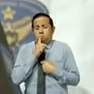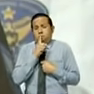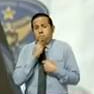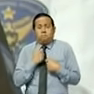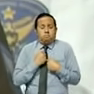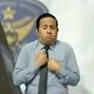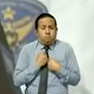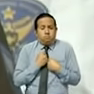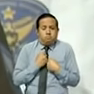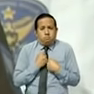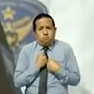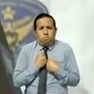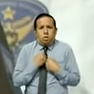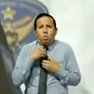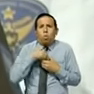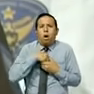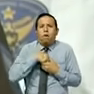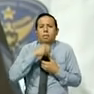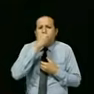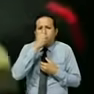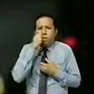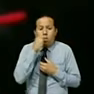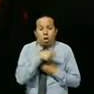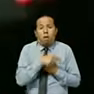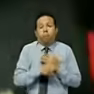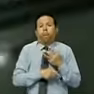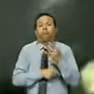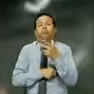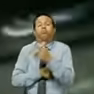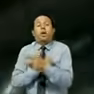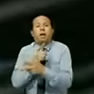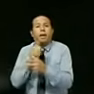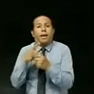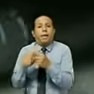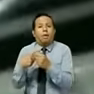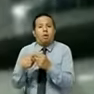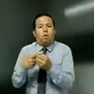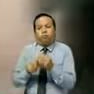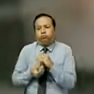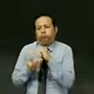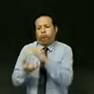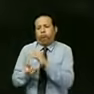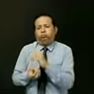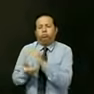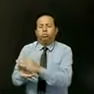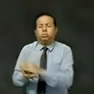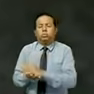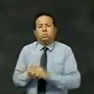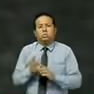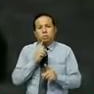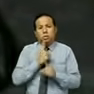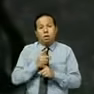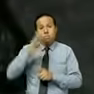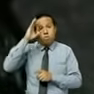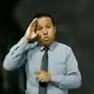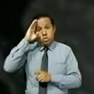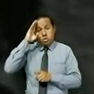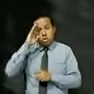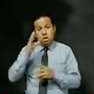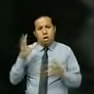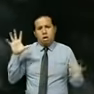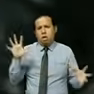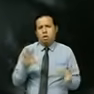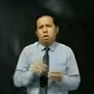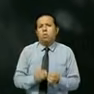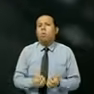cocaína, las mismas que las traía hasta la ciudad de Quito. En lo que vamos del 2021, a nivel nacional, la Policía Antinarcóticos ha logrado el decomiso de